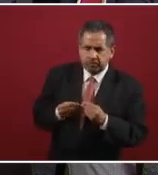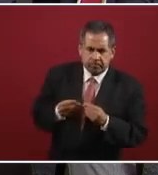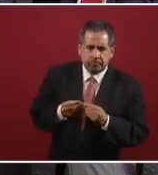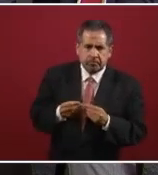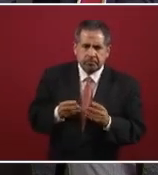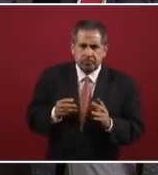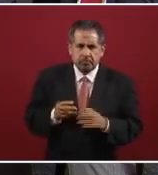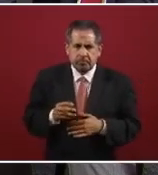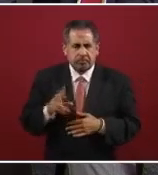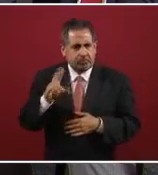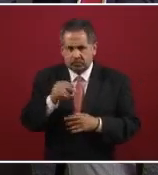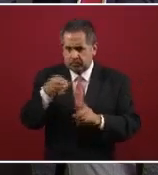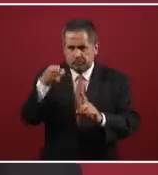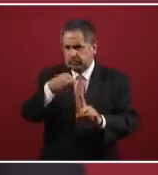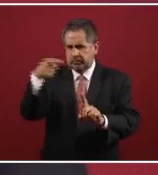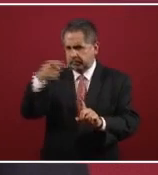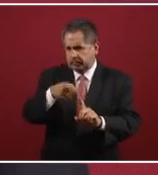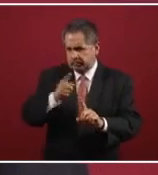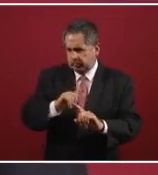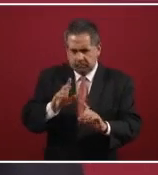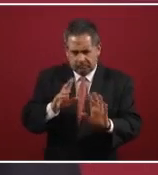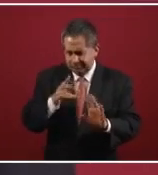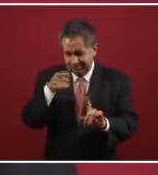no es así